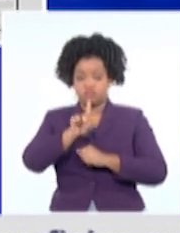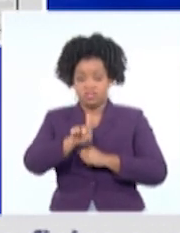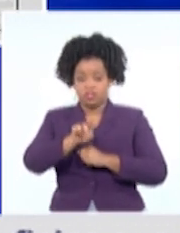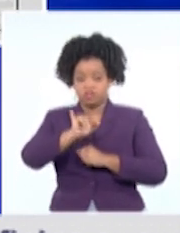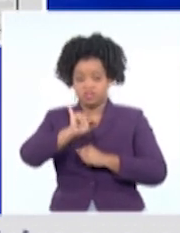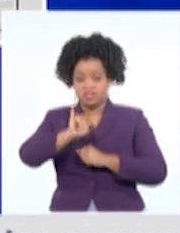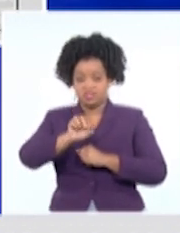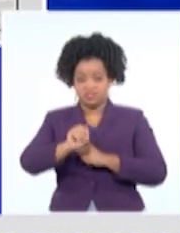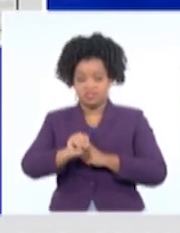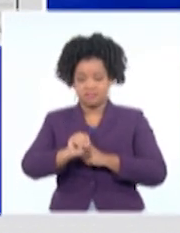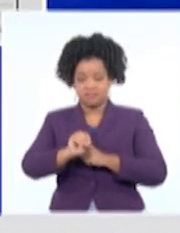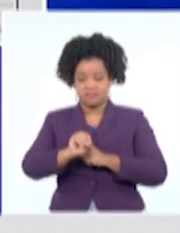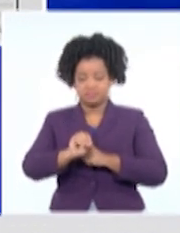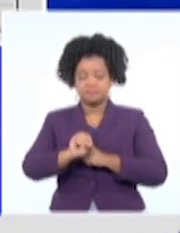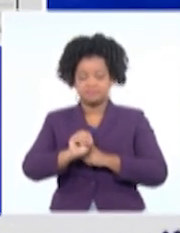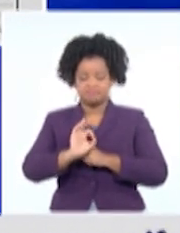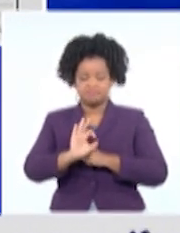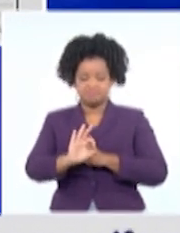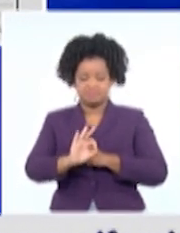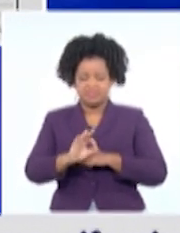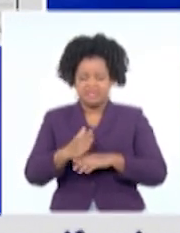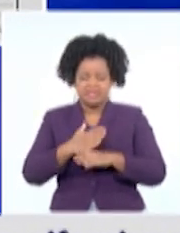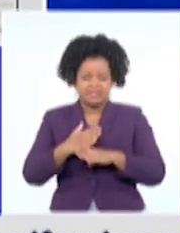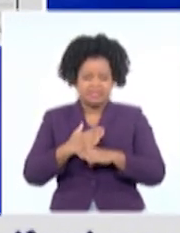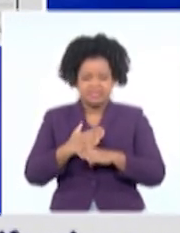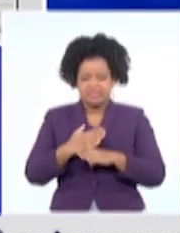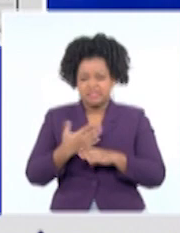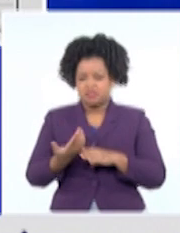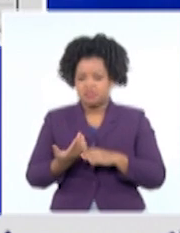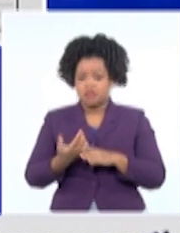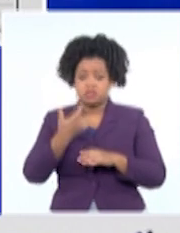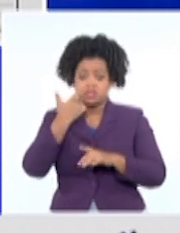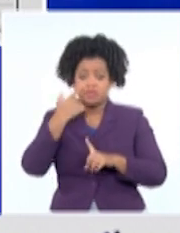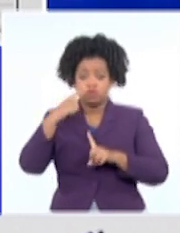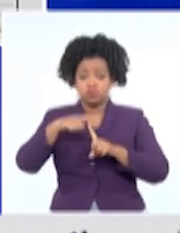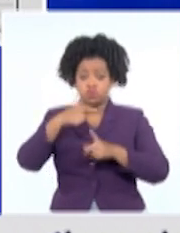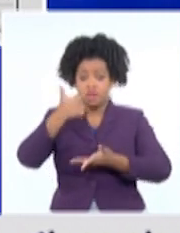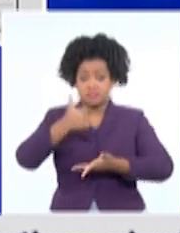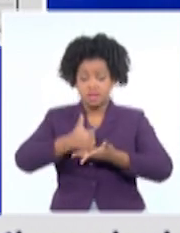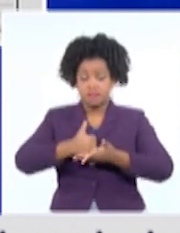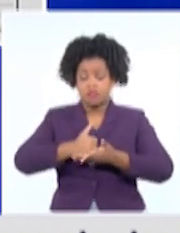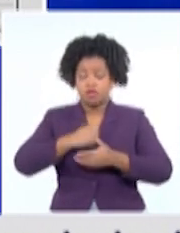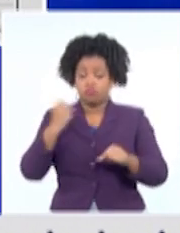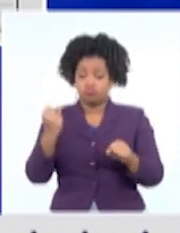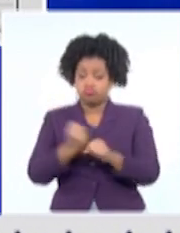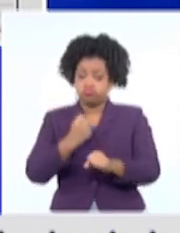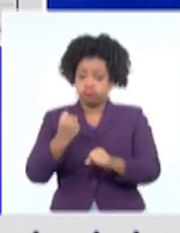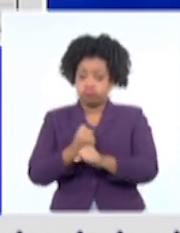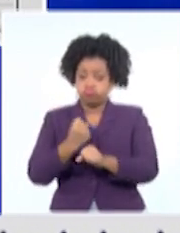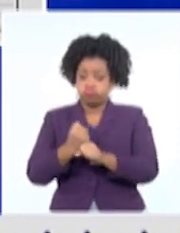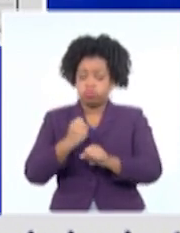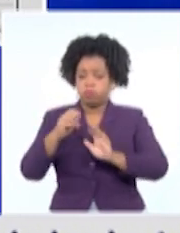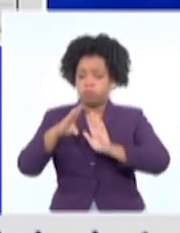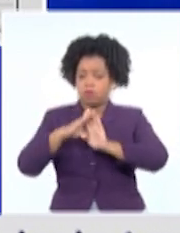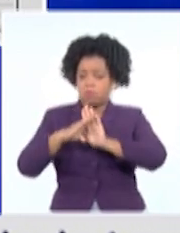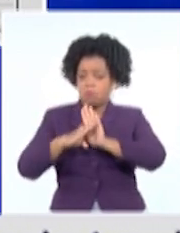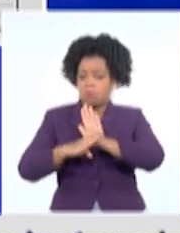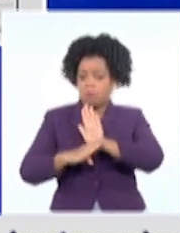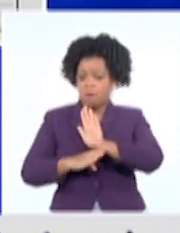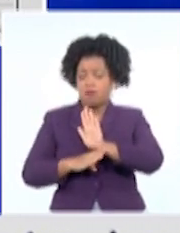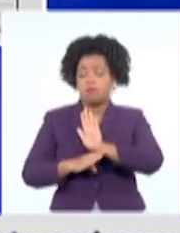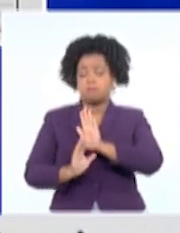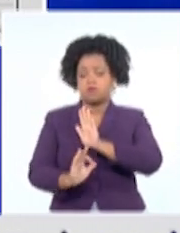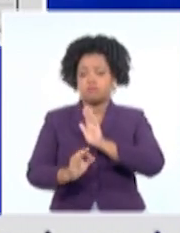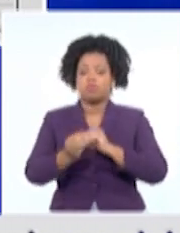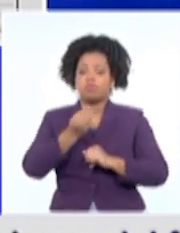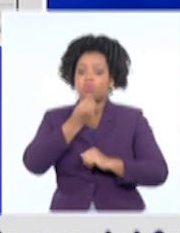Esto tiene mucho que ver con las acciones que muchas veces se adoptan en los municipios cabecera, que permiten,